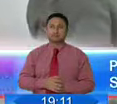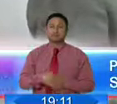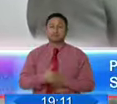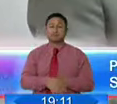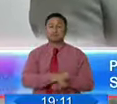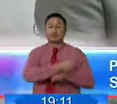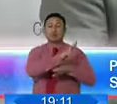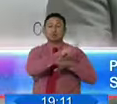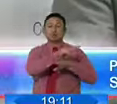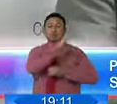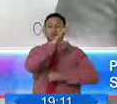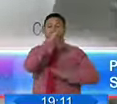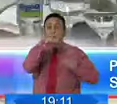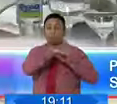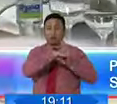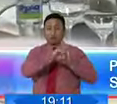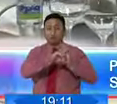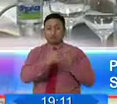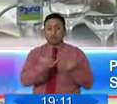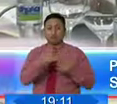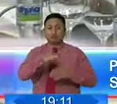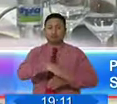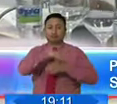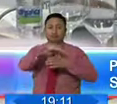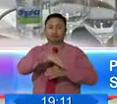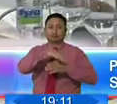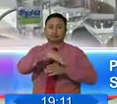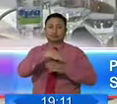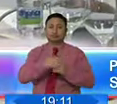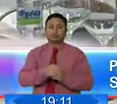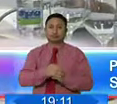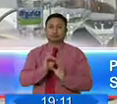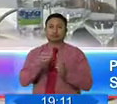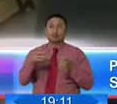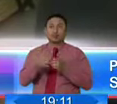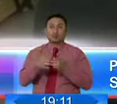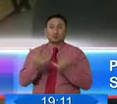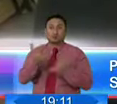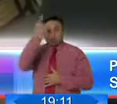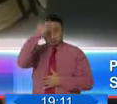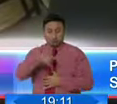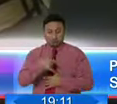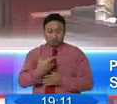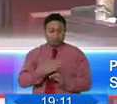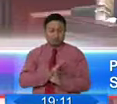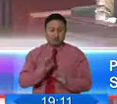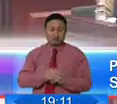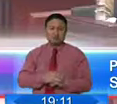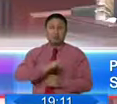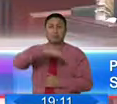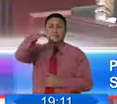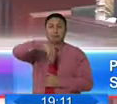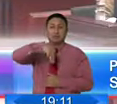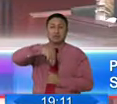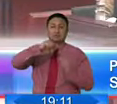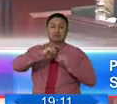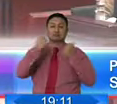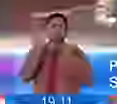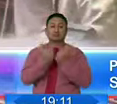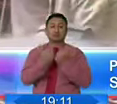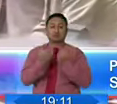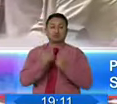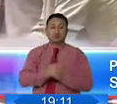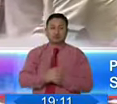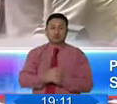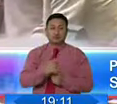superintendente de bancos quedó en el limbo. La Comisión de Fiscalización no pudo tomar una decisión y este martes en el pleno de la Asamblea se dejaban ver